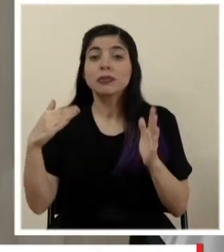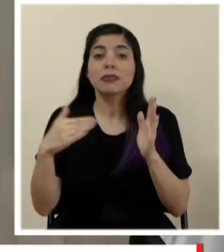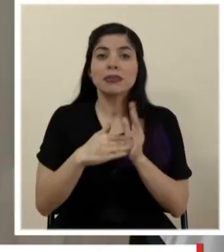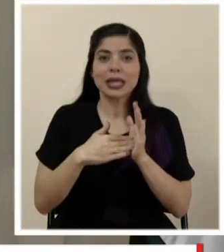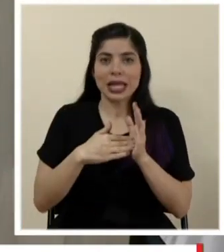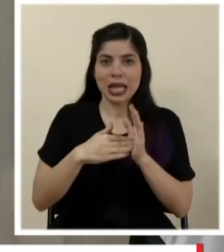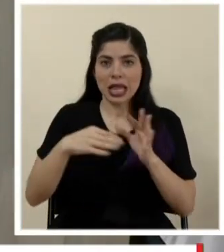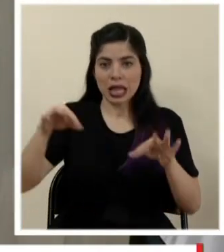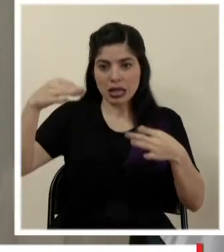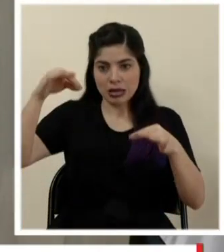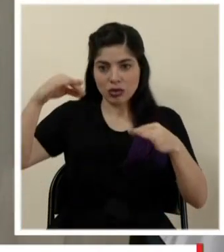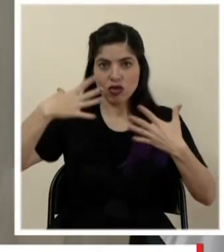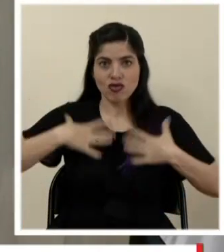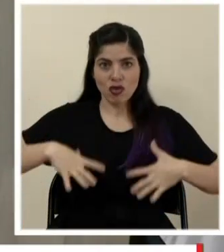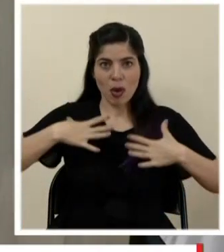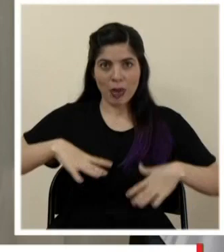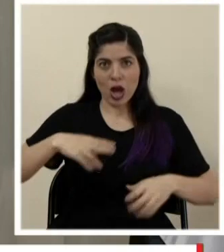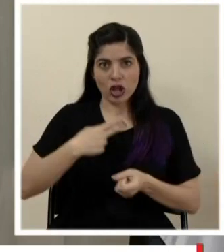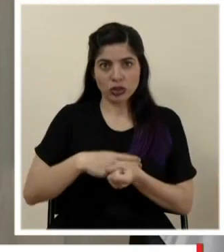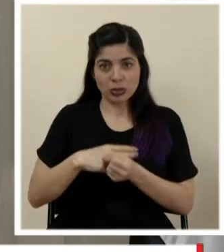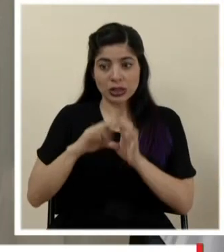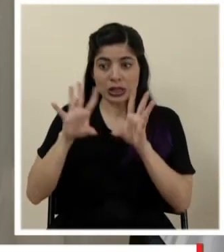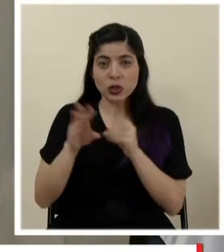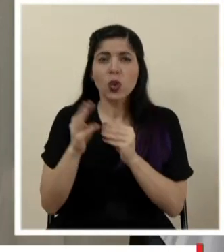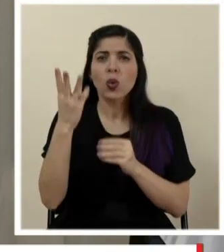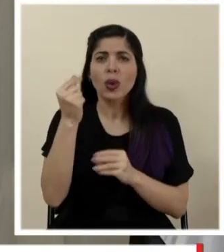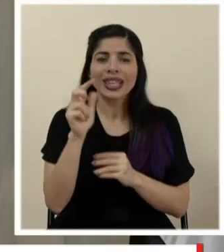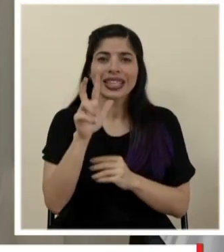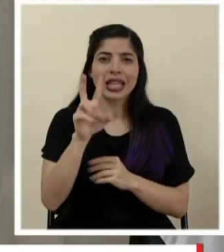de ropa hospitalaria, consumiendo